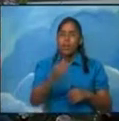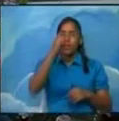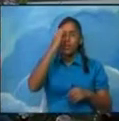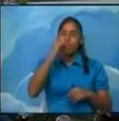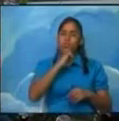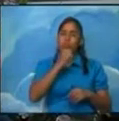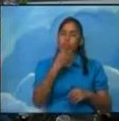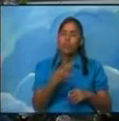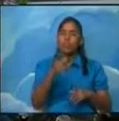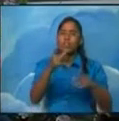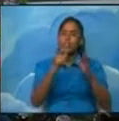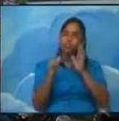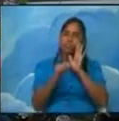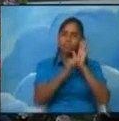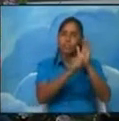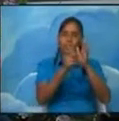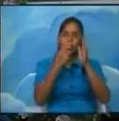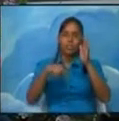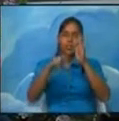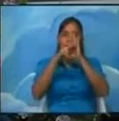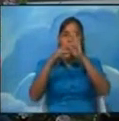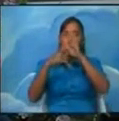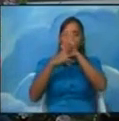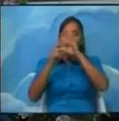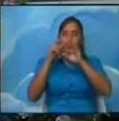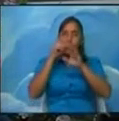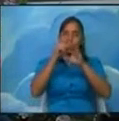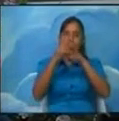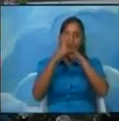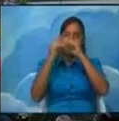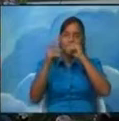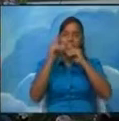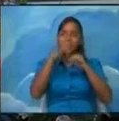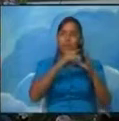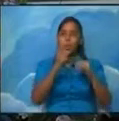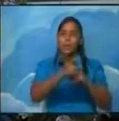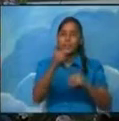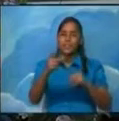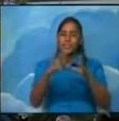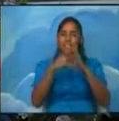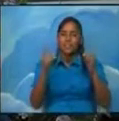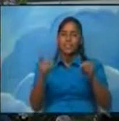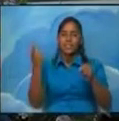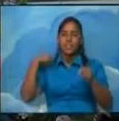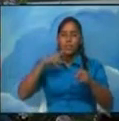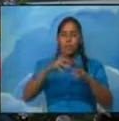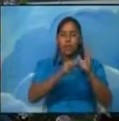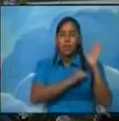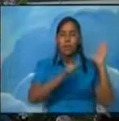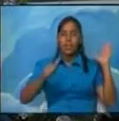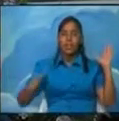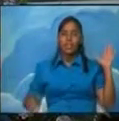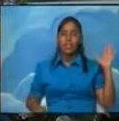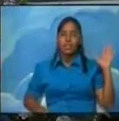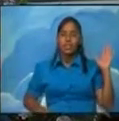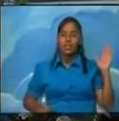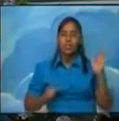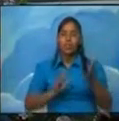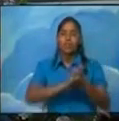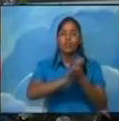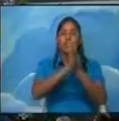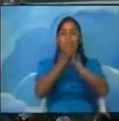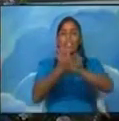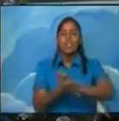bueno. Y esa frase, repítala usted todos los días. Porque mientras el Señor destruyó a